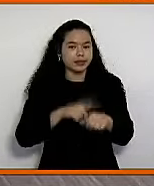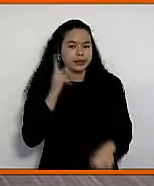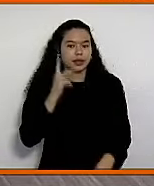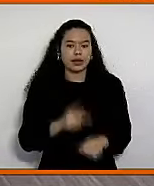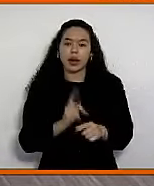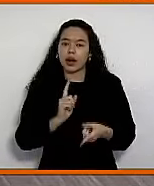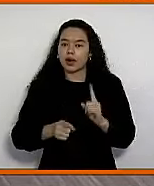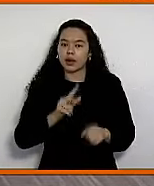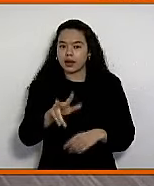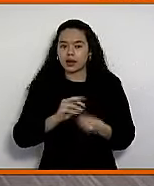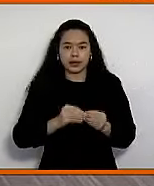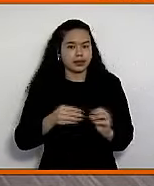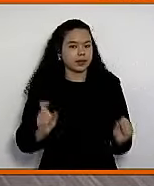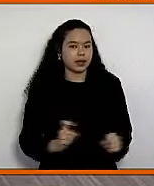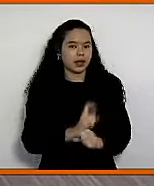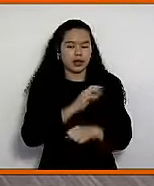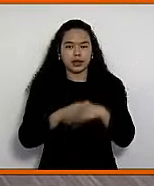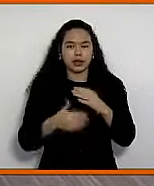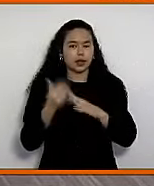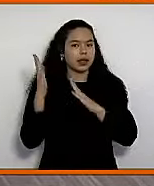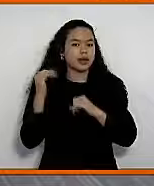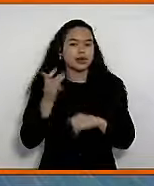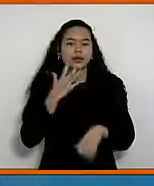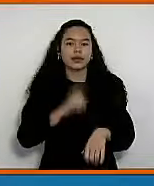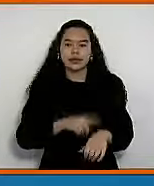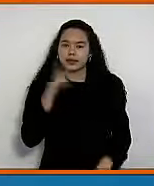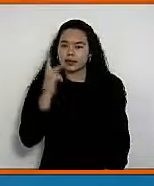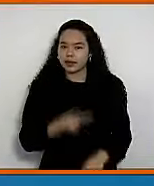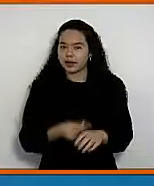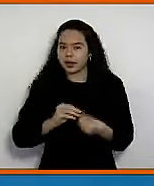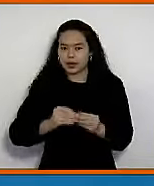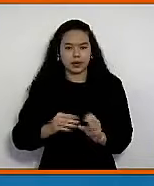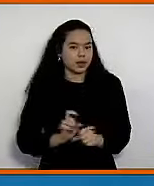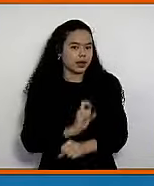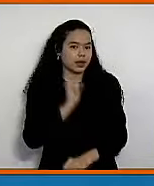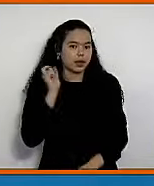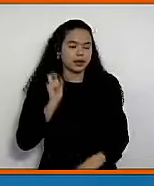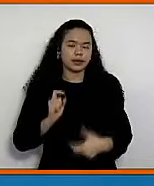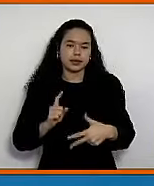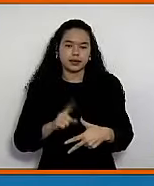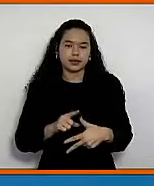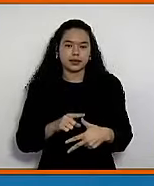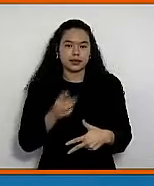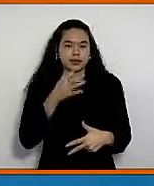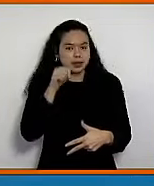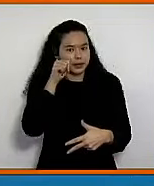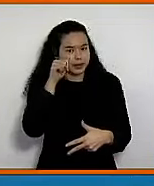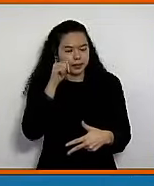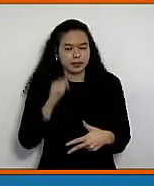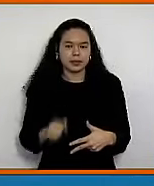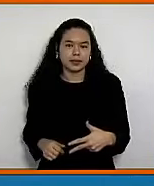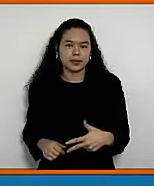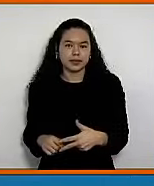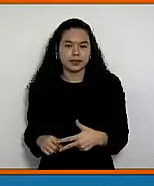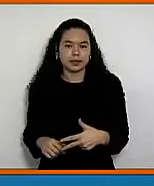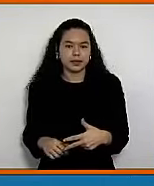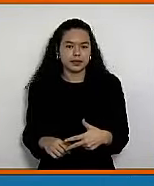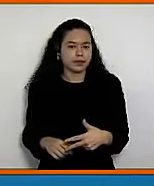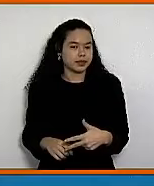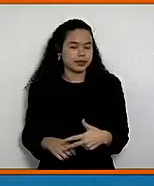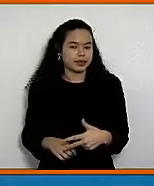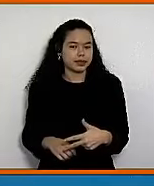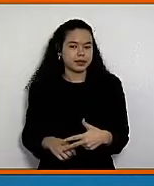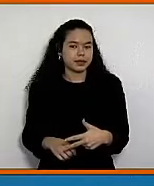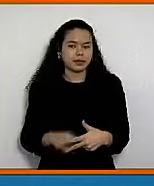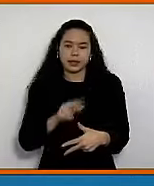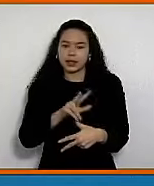vienen los 3 números ganadores y te deseo suerte. Y su primer número favorecido es... atentos. Porque